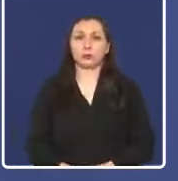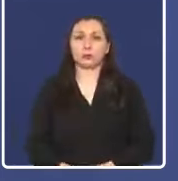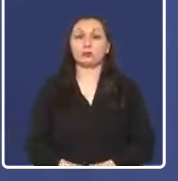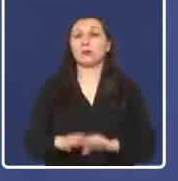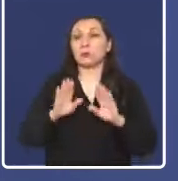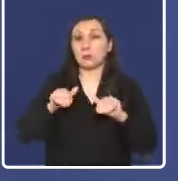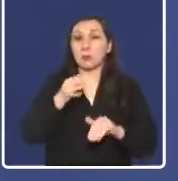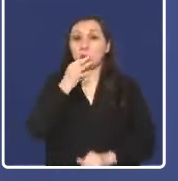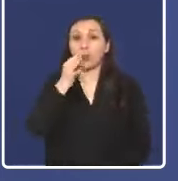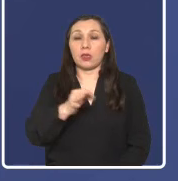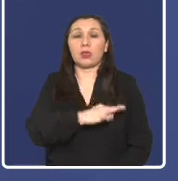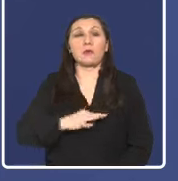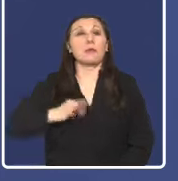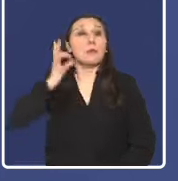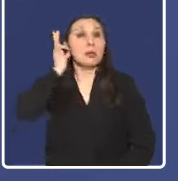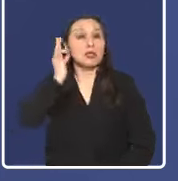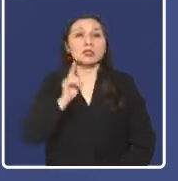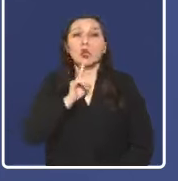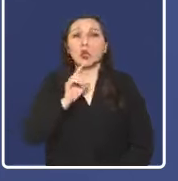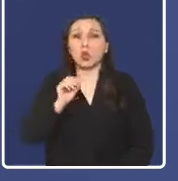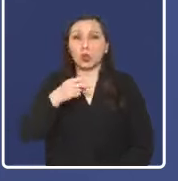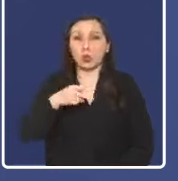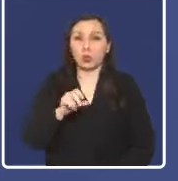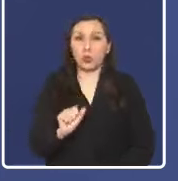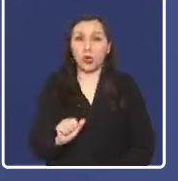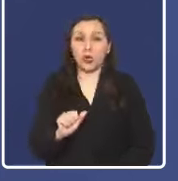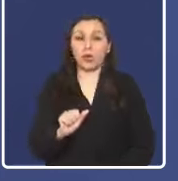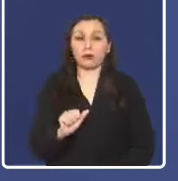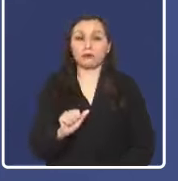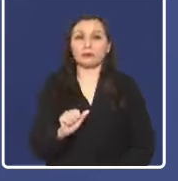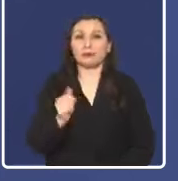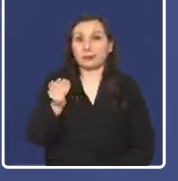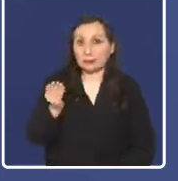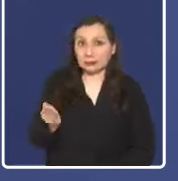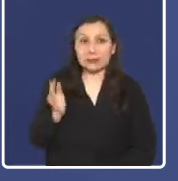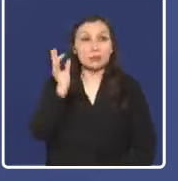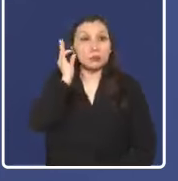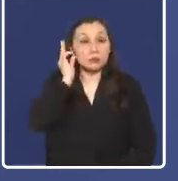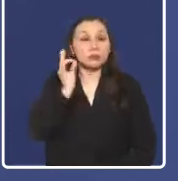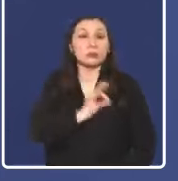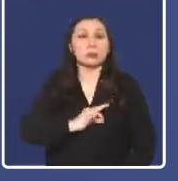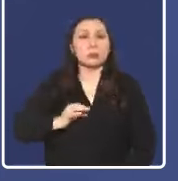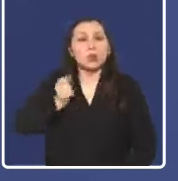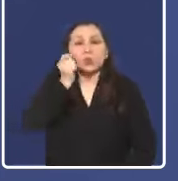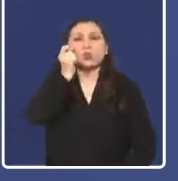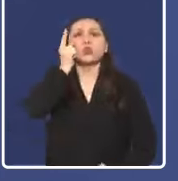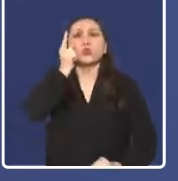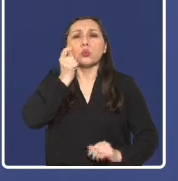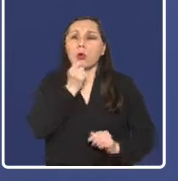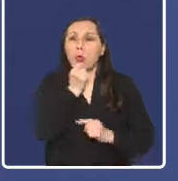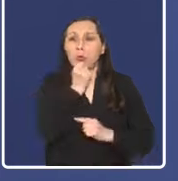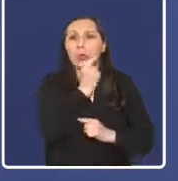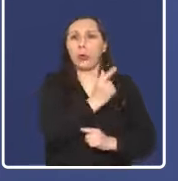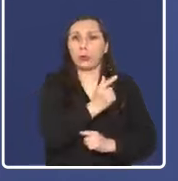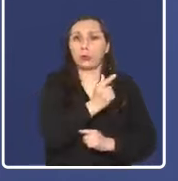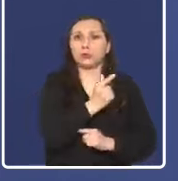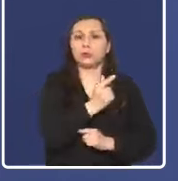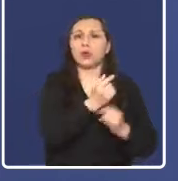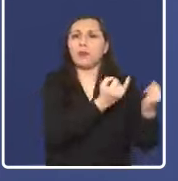Como lo ha señalado la ministra Toá, la ministra supo de una denuncia